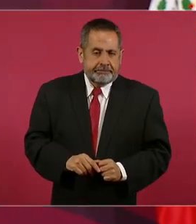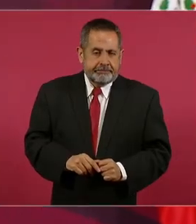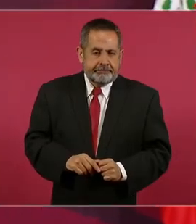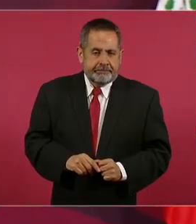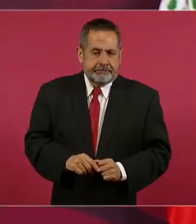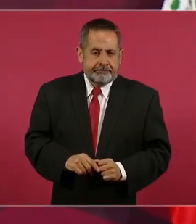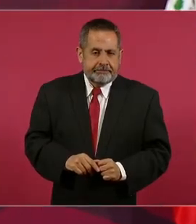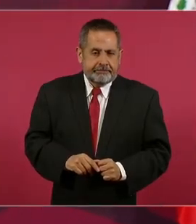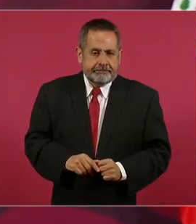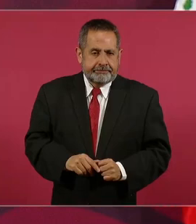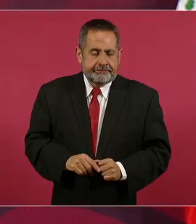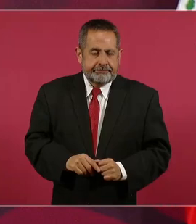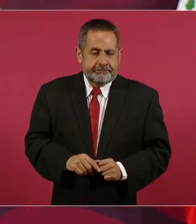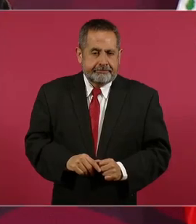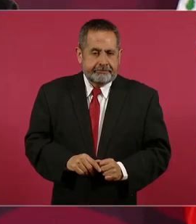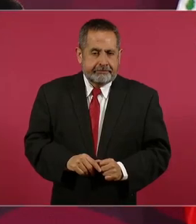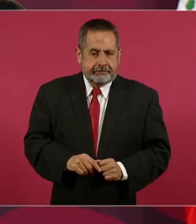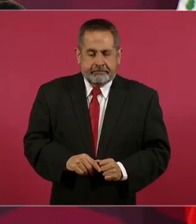socavado,